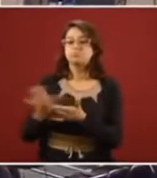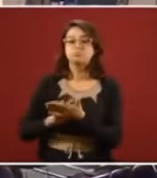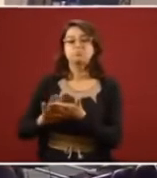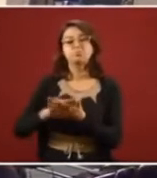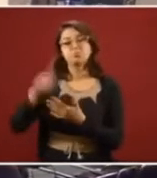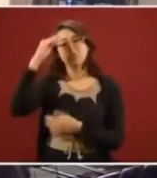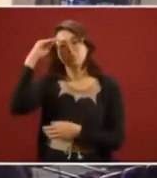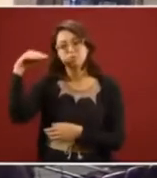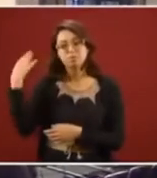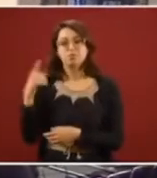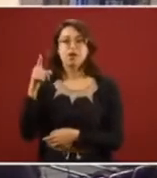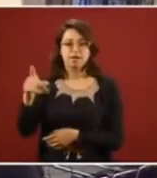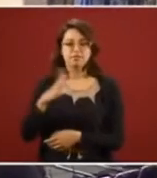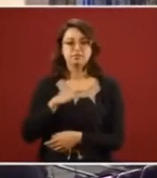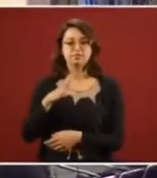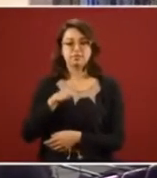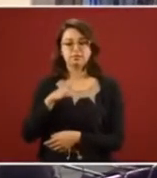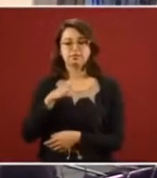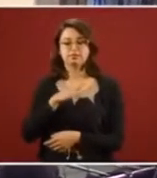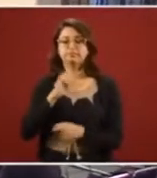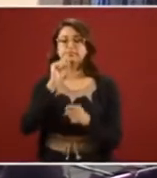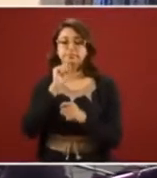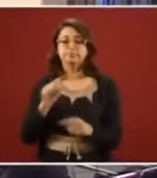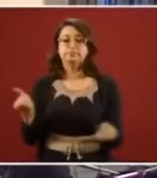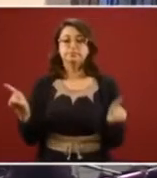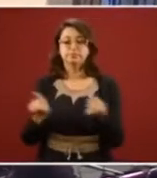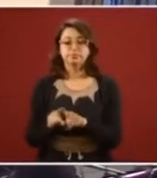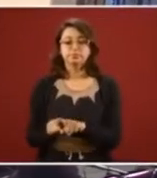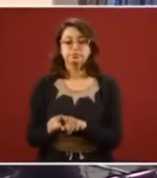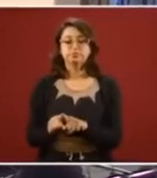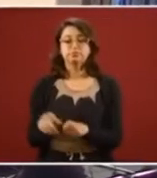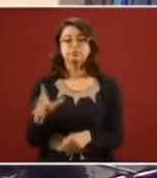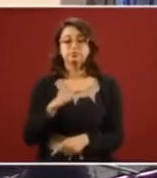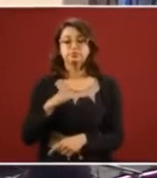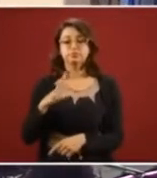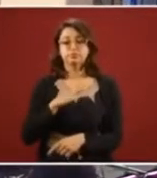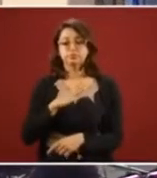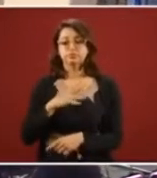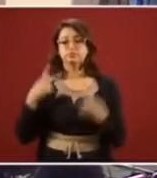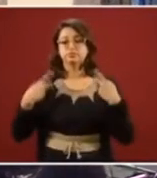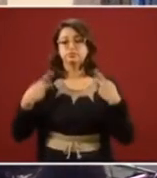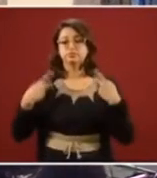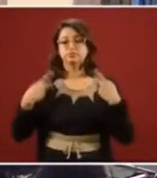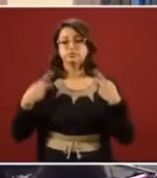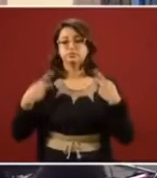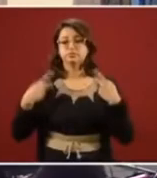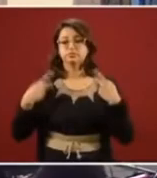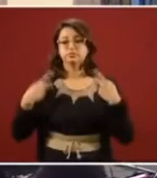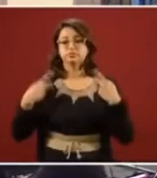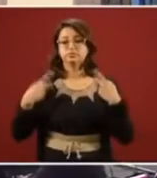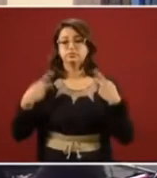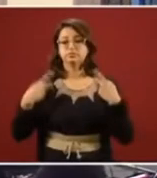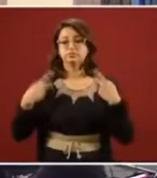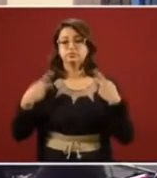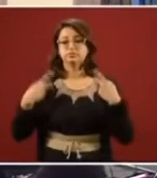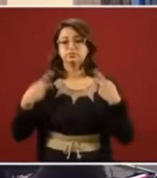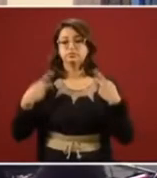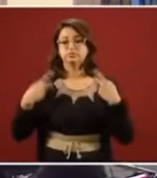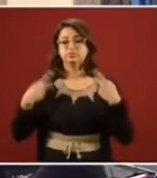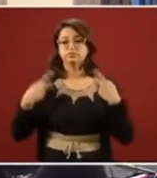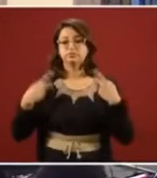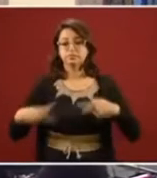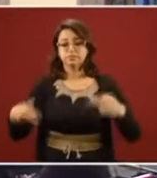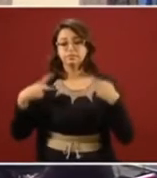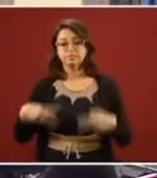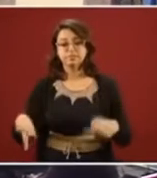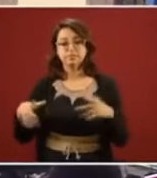y también están los luchadores sociales en el once de sol sol fighters